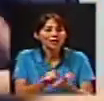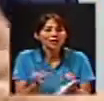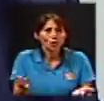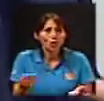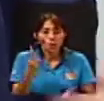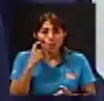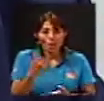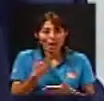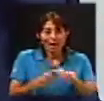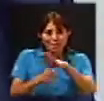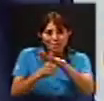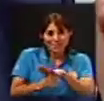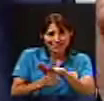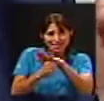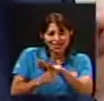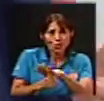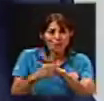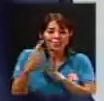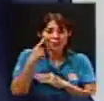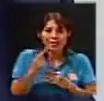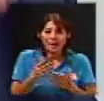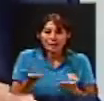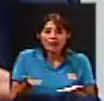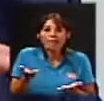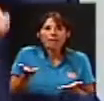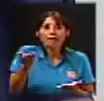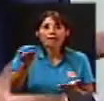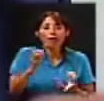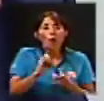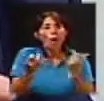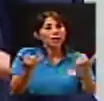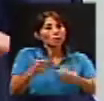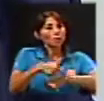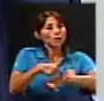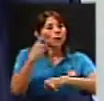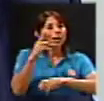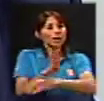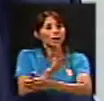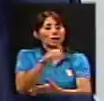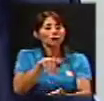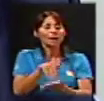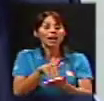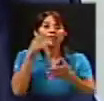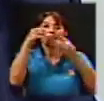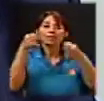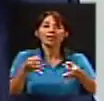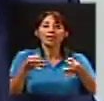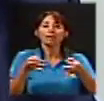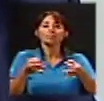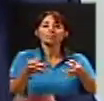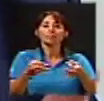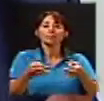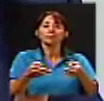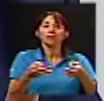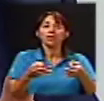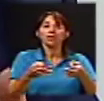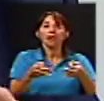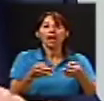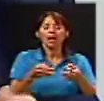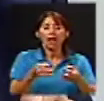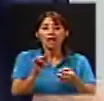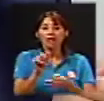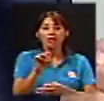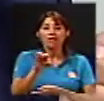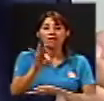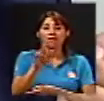presiones para que suelte un poquito amarras, o es el momento para que el Banco Central decida bajar las metas de inflación. Lo que si bien es